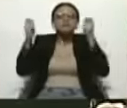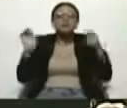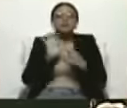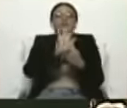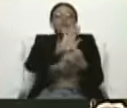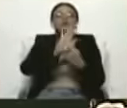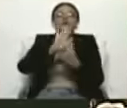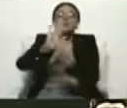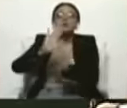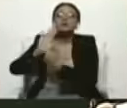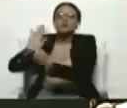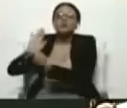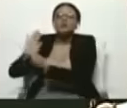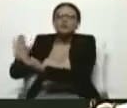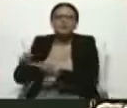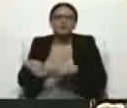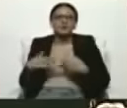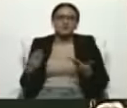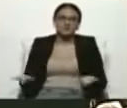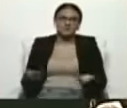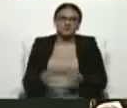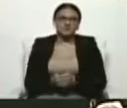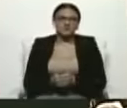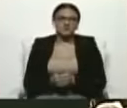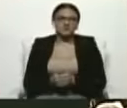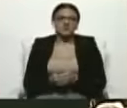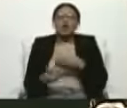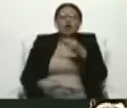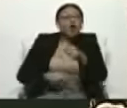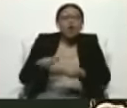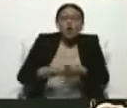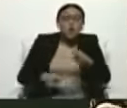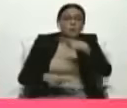Lo único que nosotros no vamos a decir es cómo estamos haciendo nuestro 1x10.